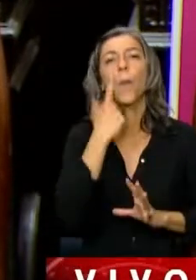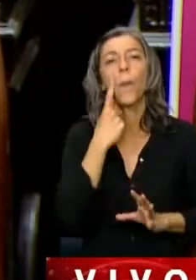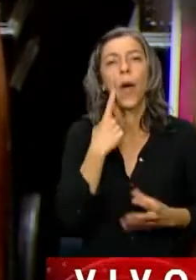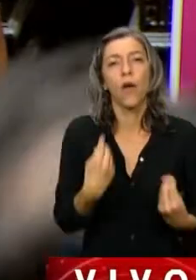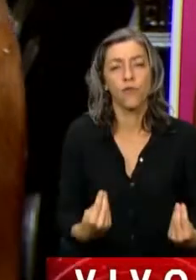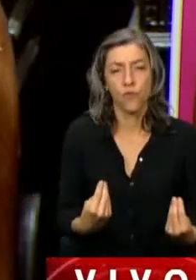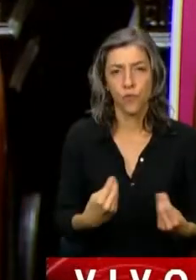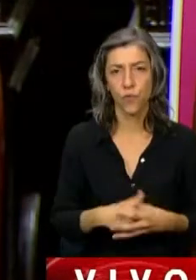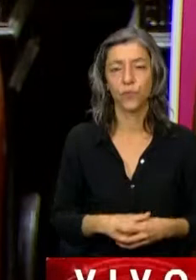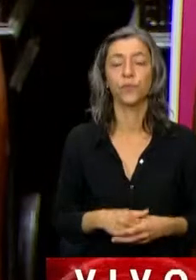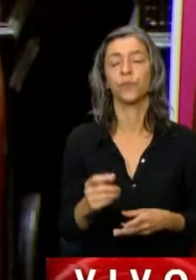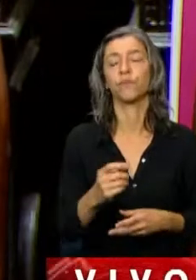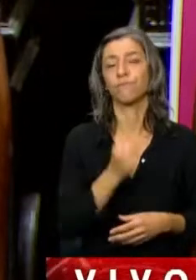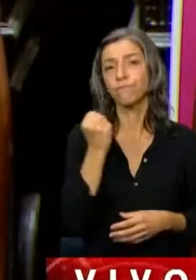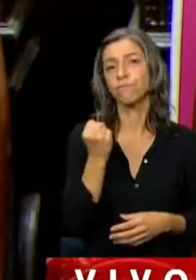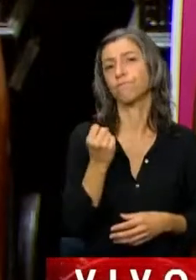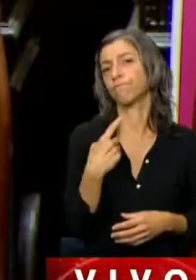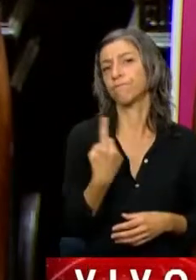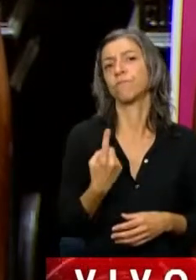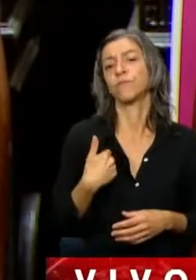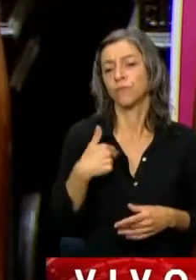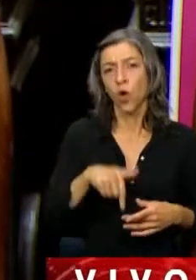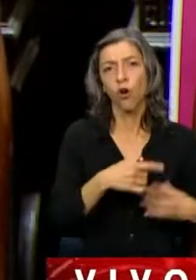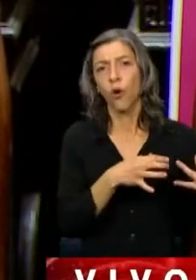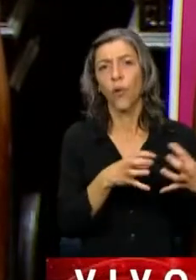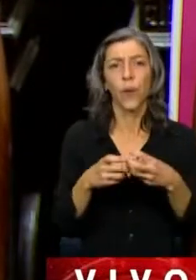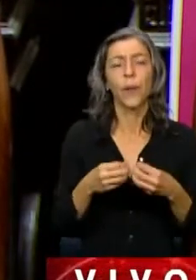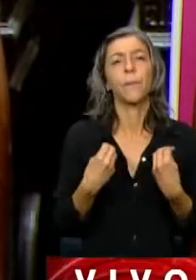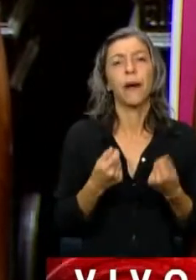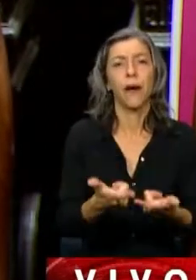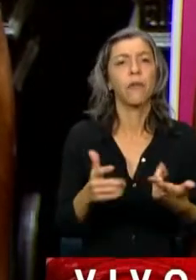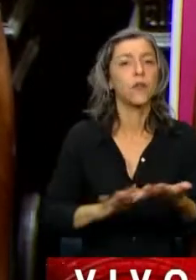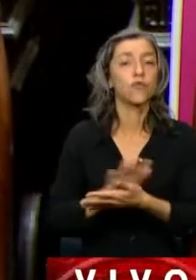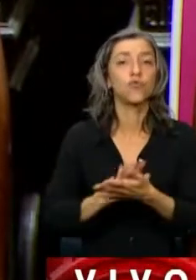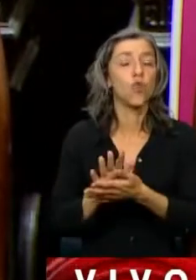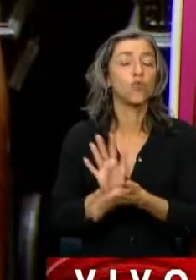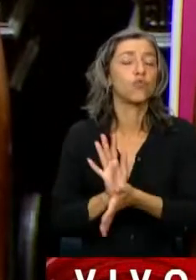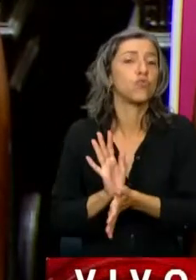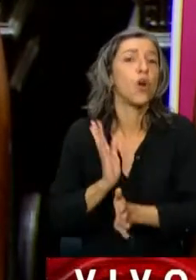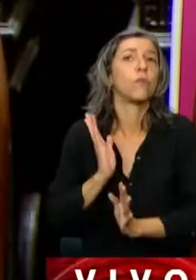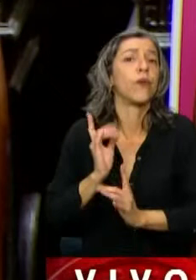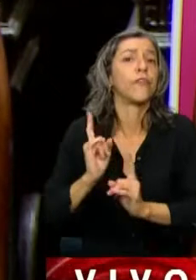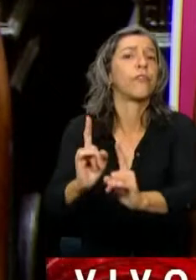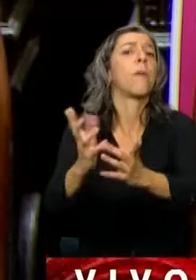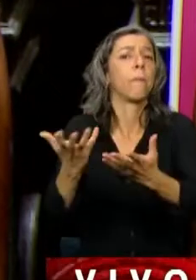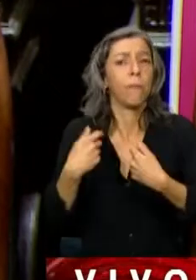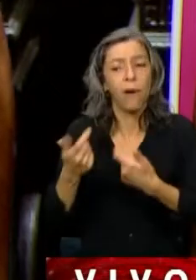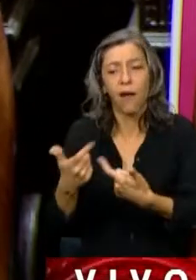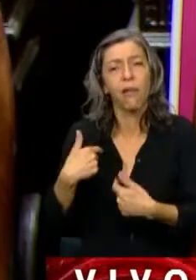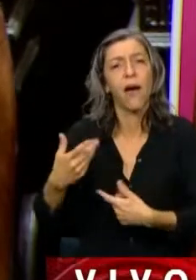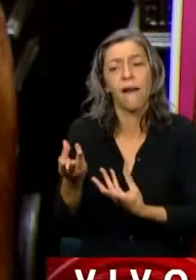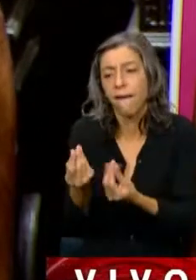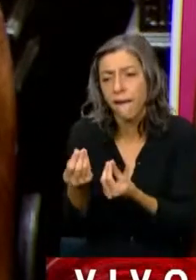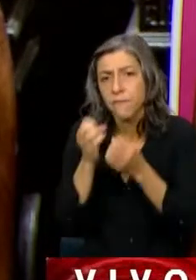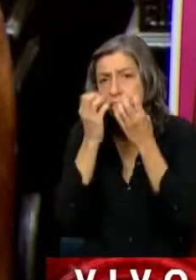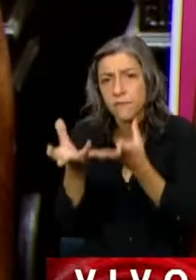que estemos tratando una ley que tiene que ver con resolver un problema estructural de acceso a la vivienda y a la calidad de la vivienda de